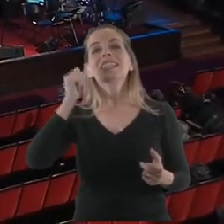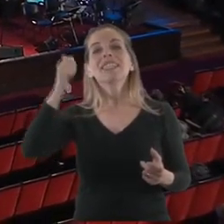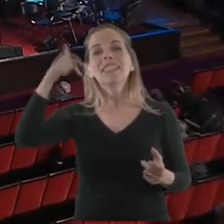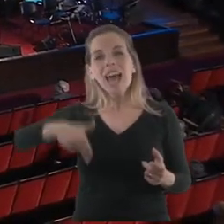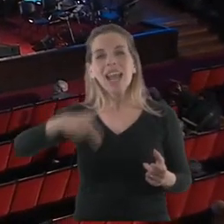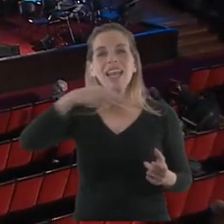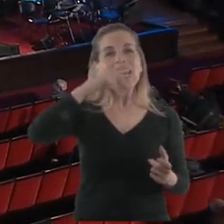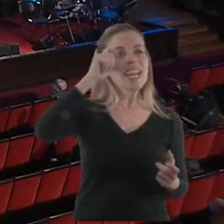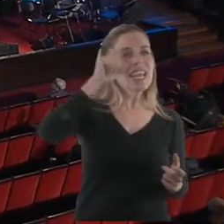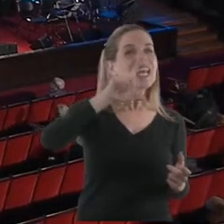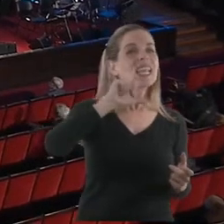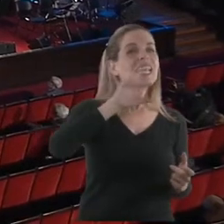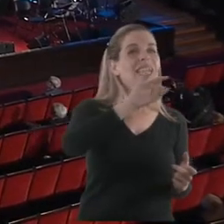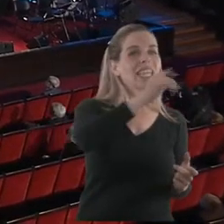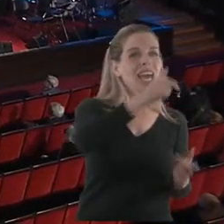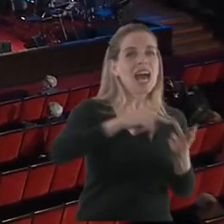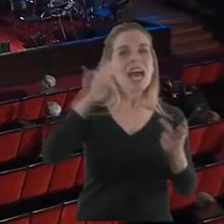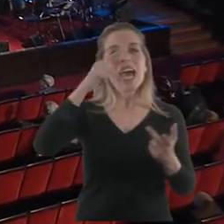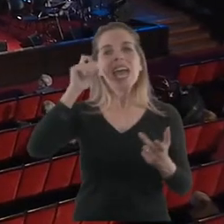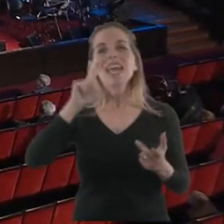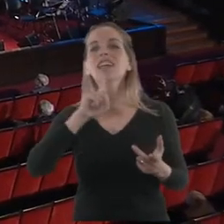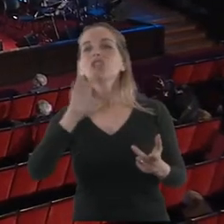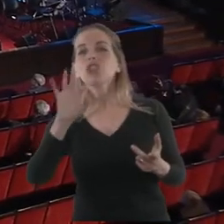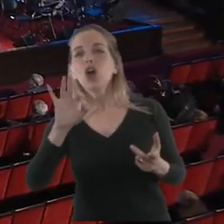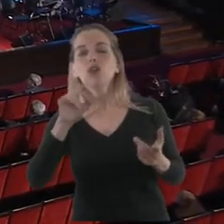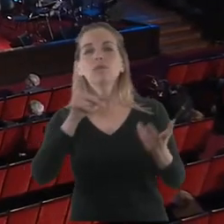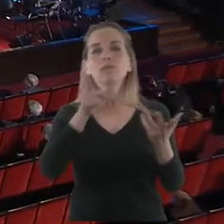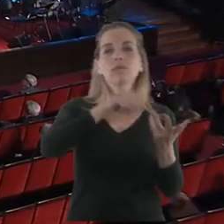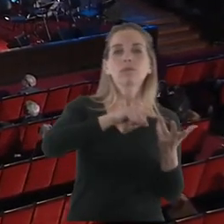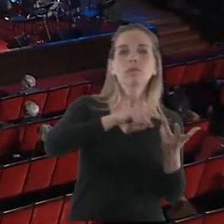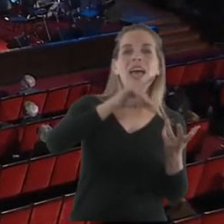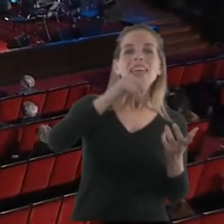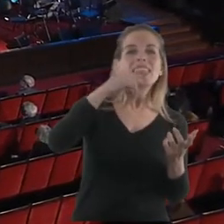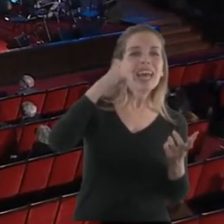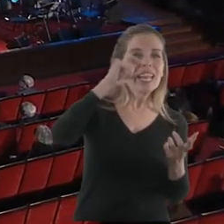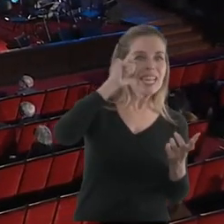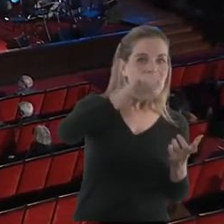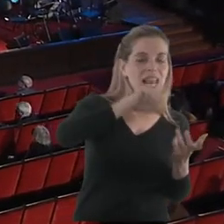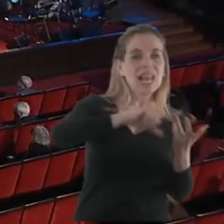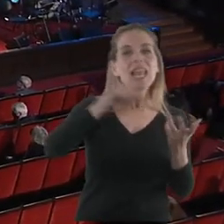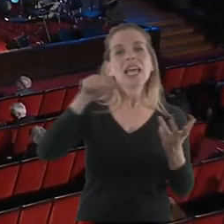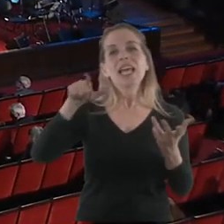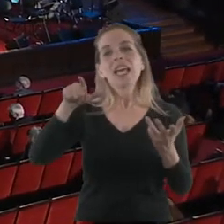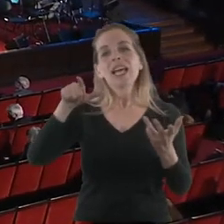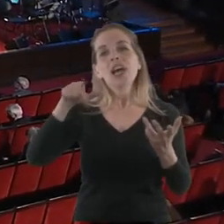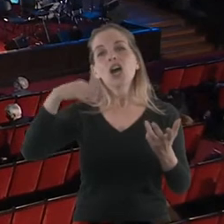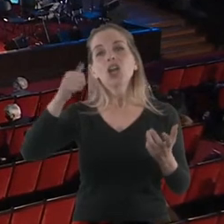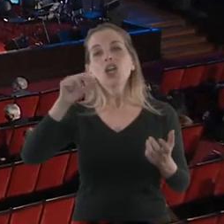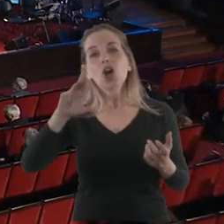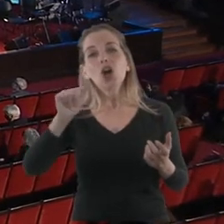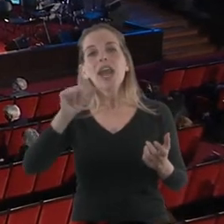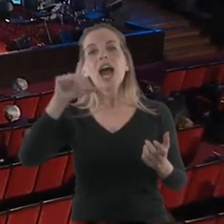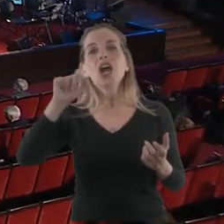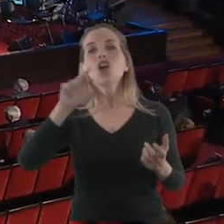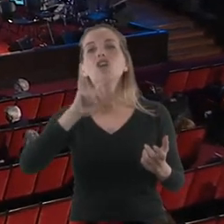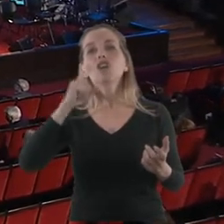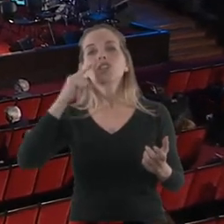Nélida Cervone, Héctor Chiriquins, Daniel Ciesa, Nora